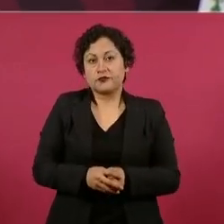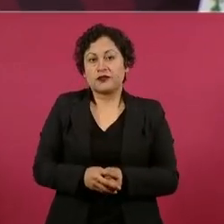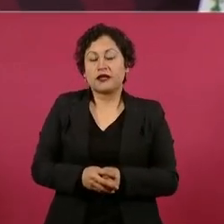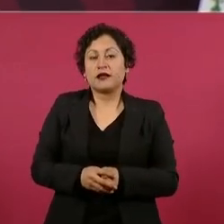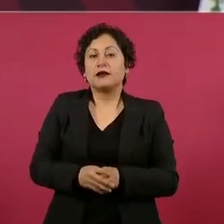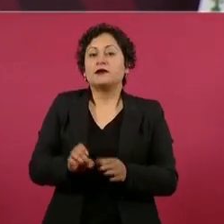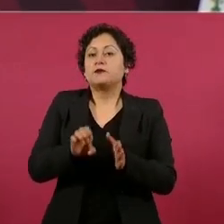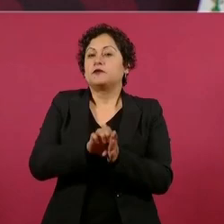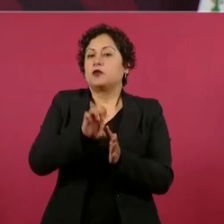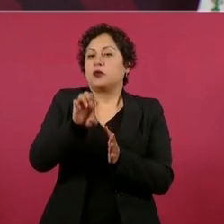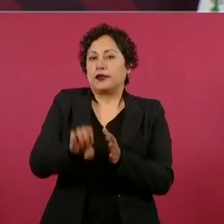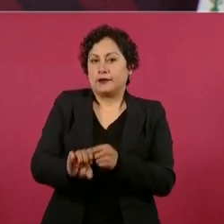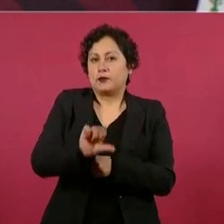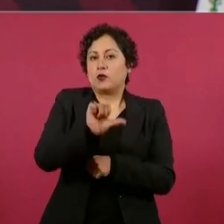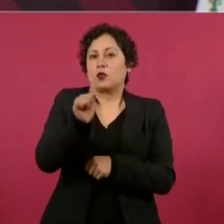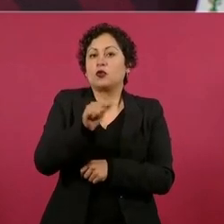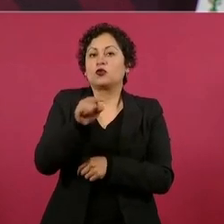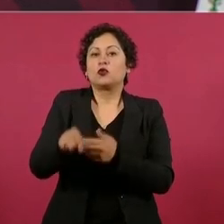Torreón